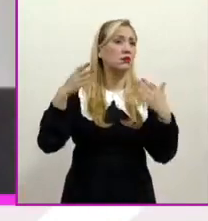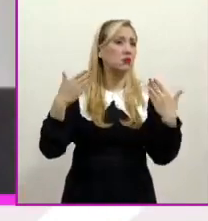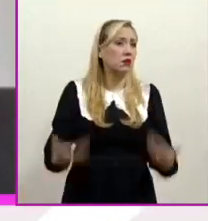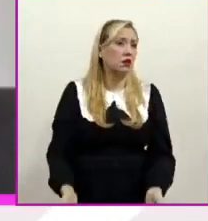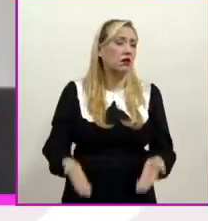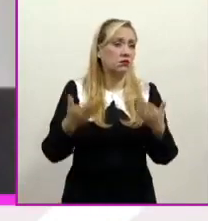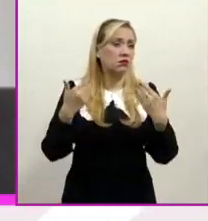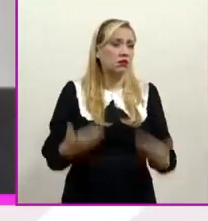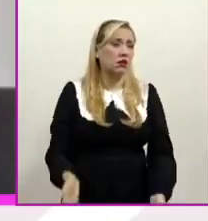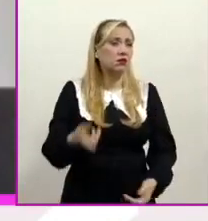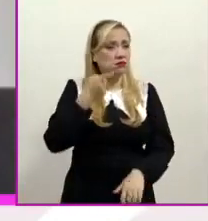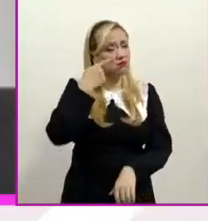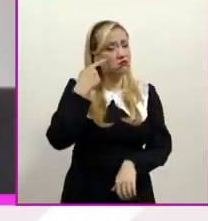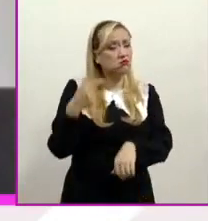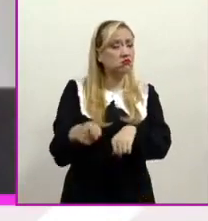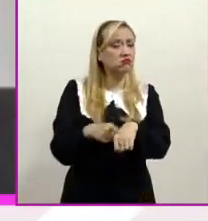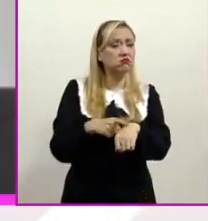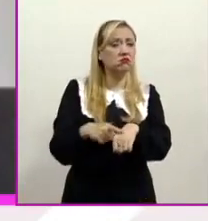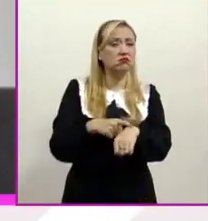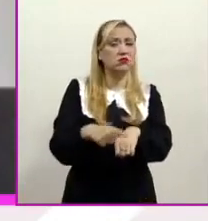país